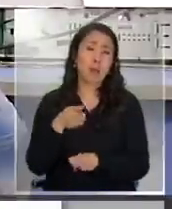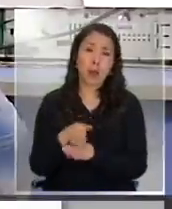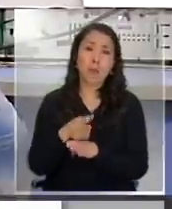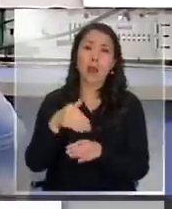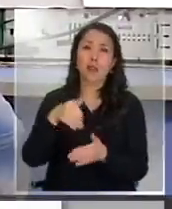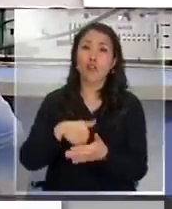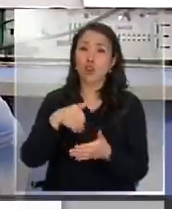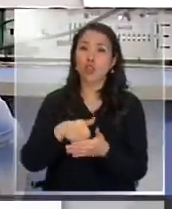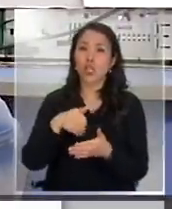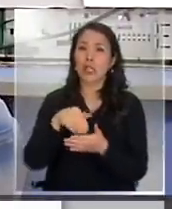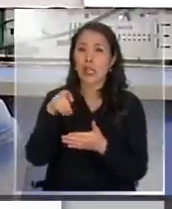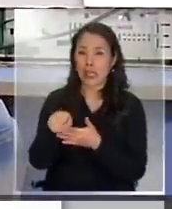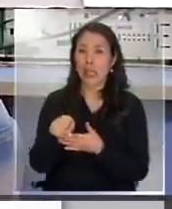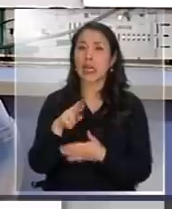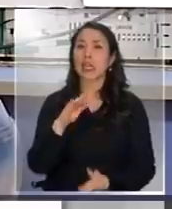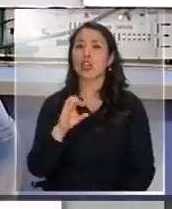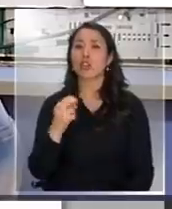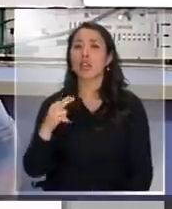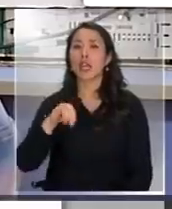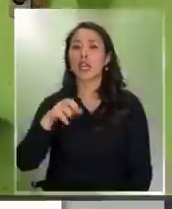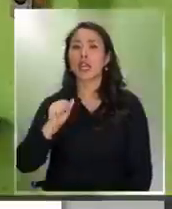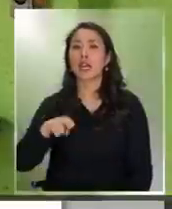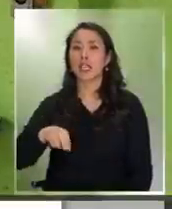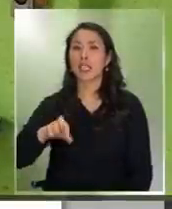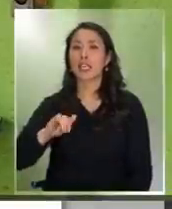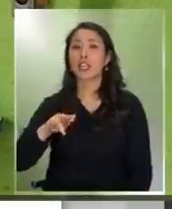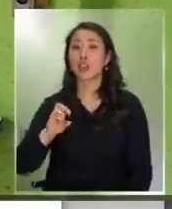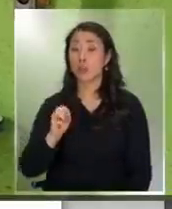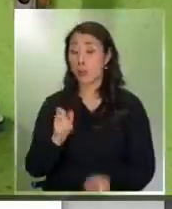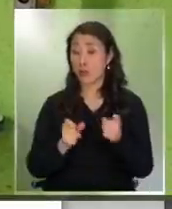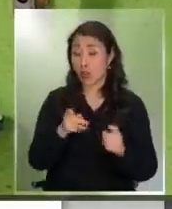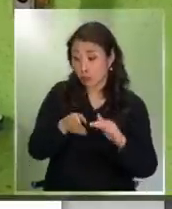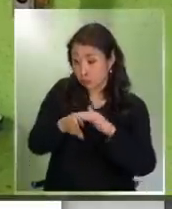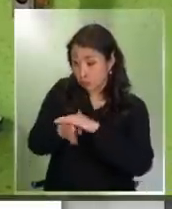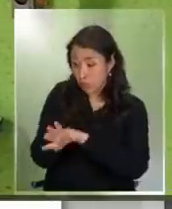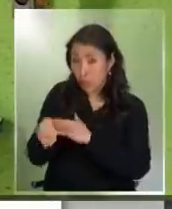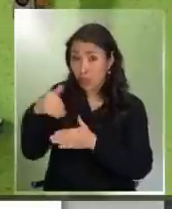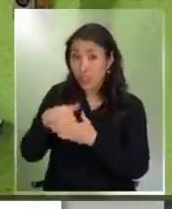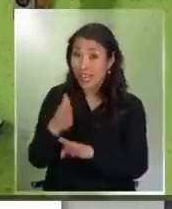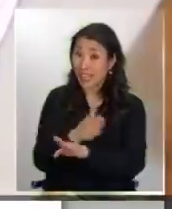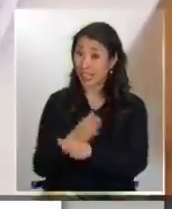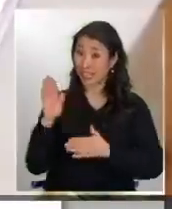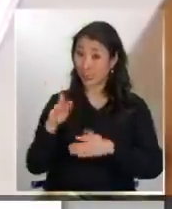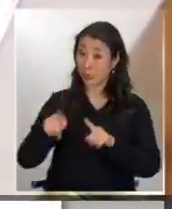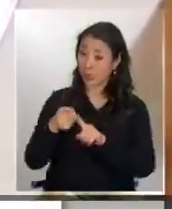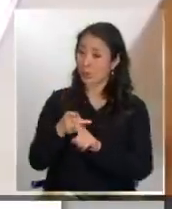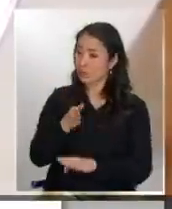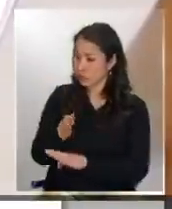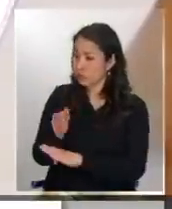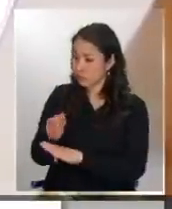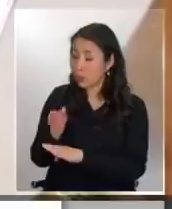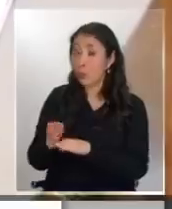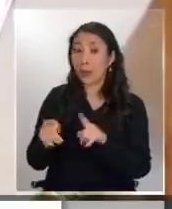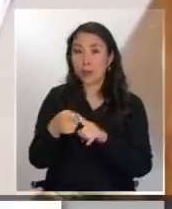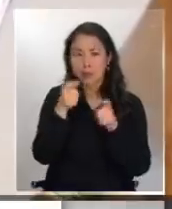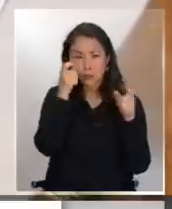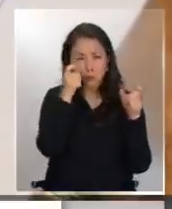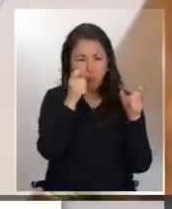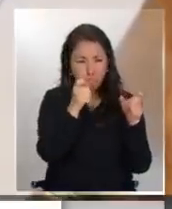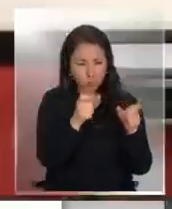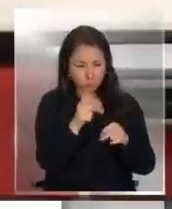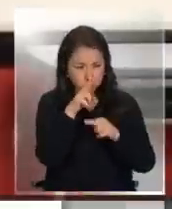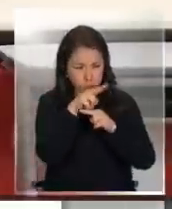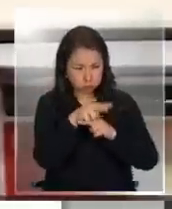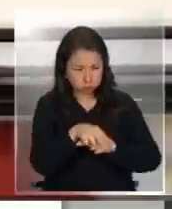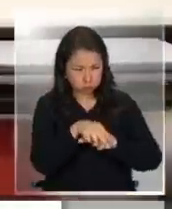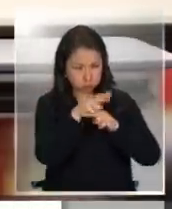emitir su voto acá en Río de Janeiro. Los votantes que ingresaron a este local antes que el candidato debieron pasar por un control de seguridad en la